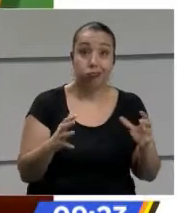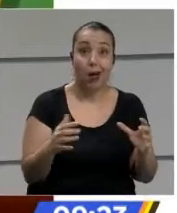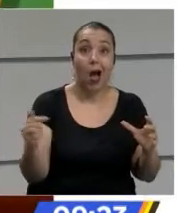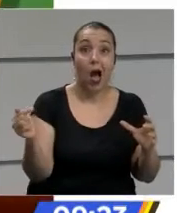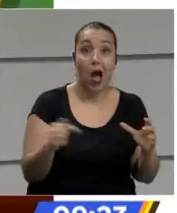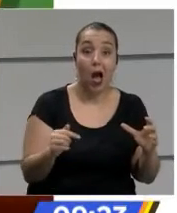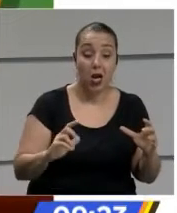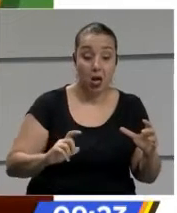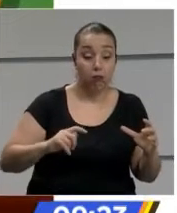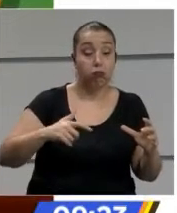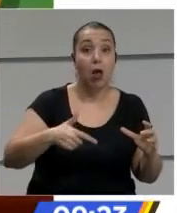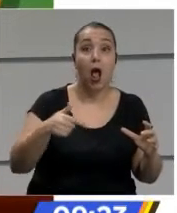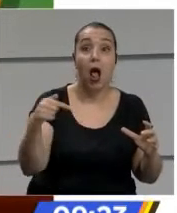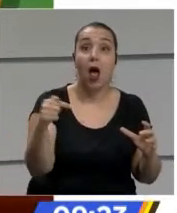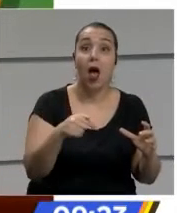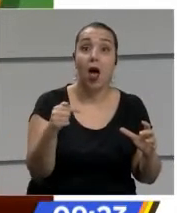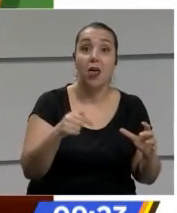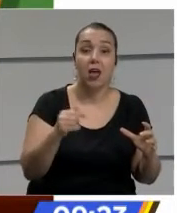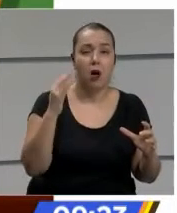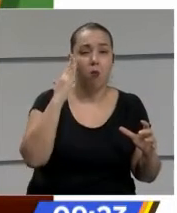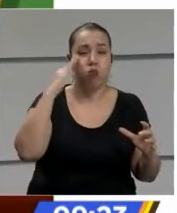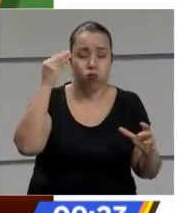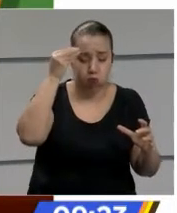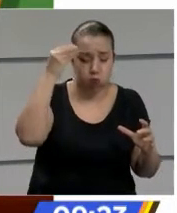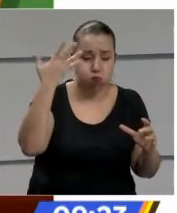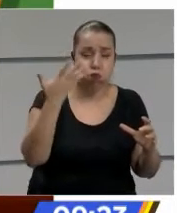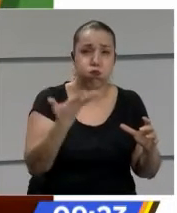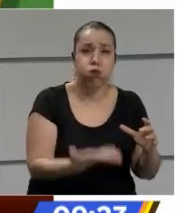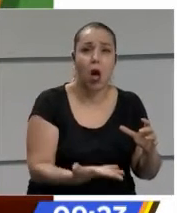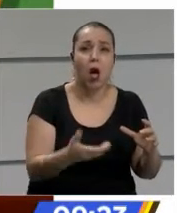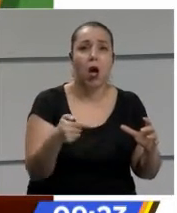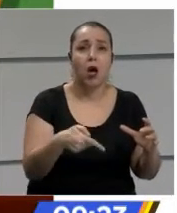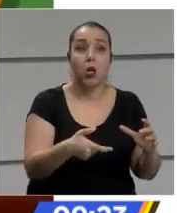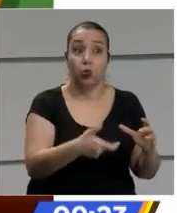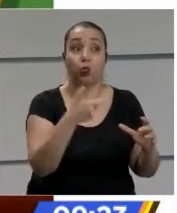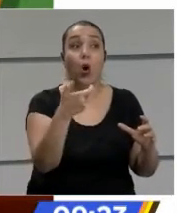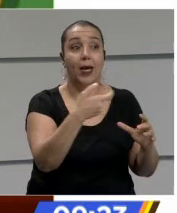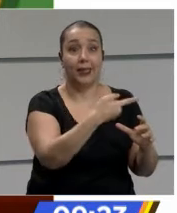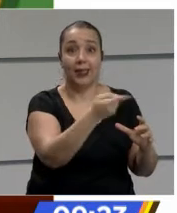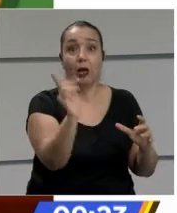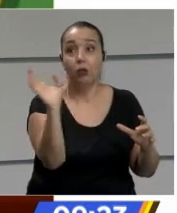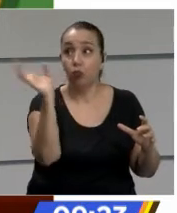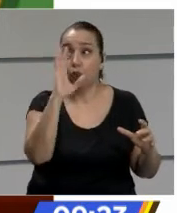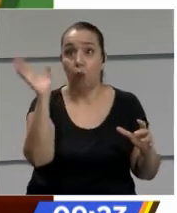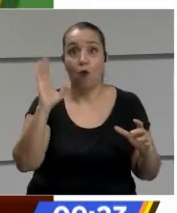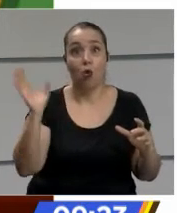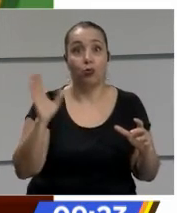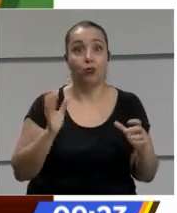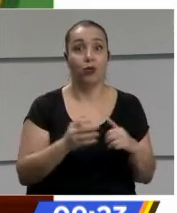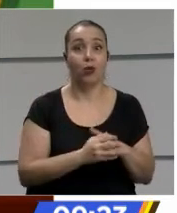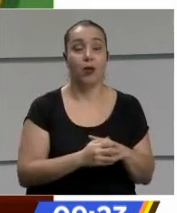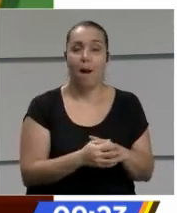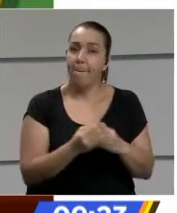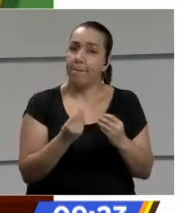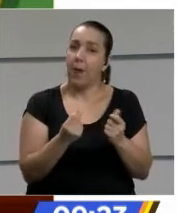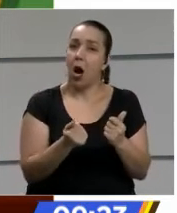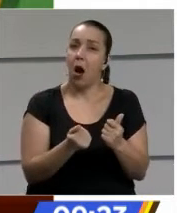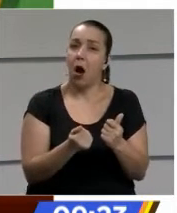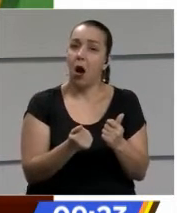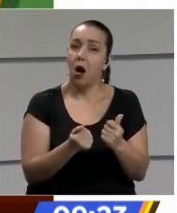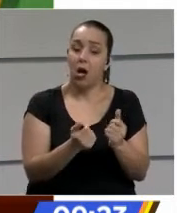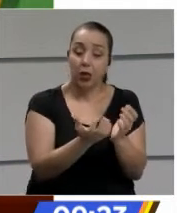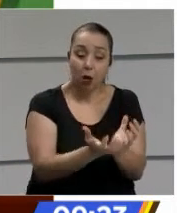la calabaza de Anansi y le desearon suerte en su búsqueda. Pronto,